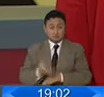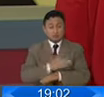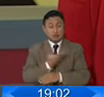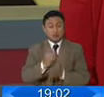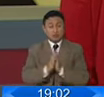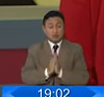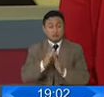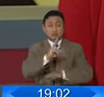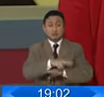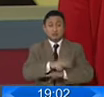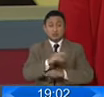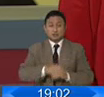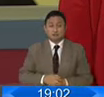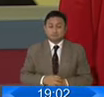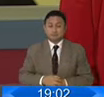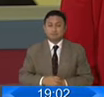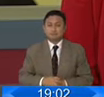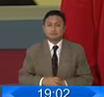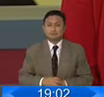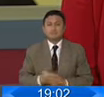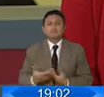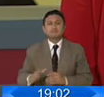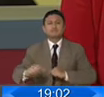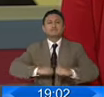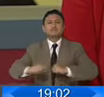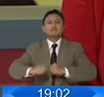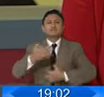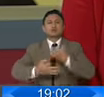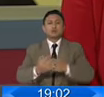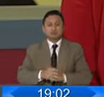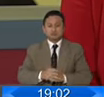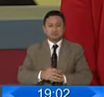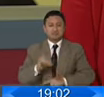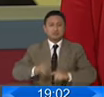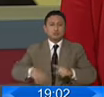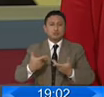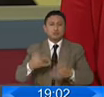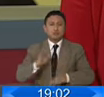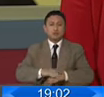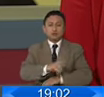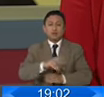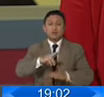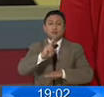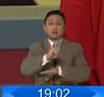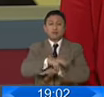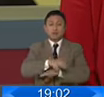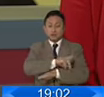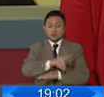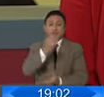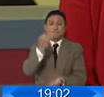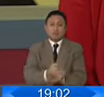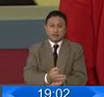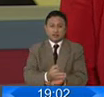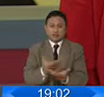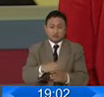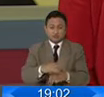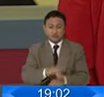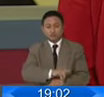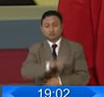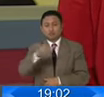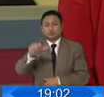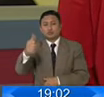solicitado a la Fiscalía en meses pasados. La diligencia judicial no se pudo realizar por la ausencia del fiscal que lleva el caso, pues se encontraba fuera del